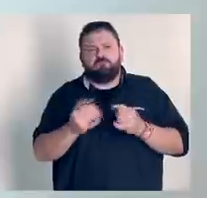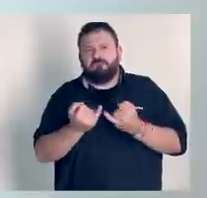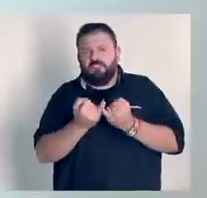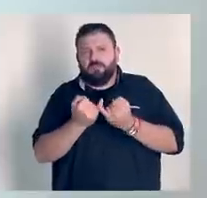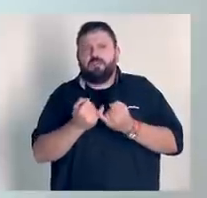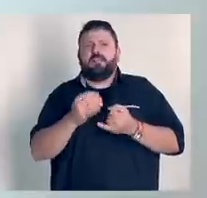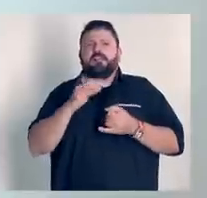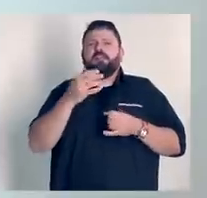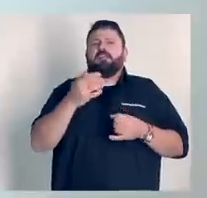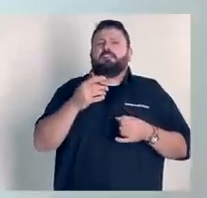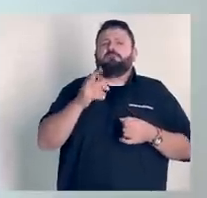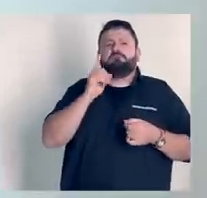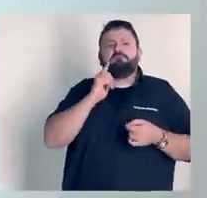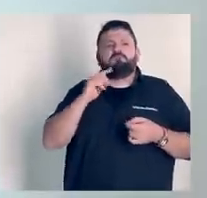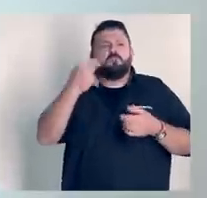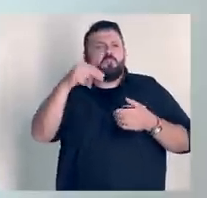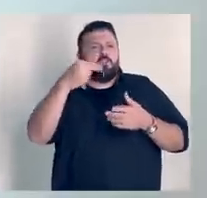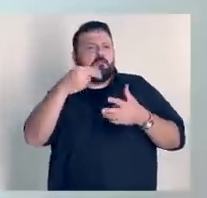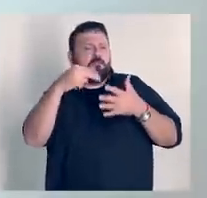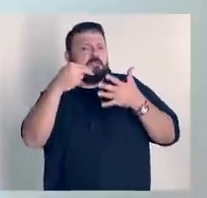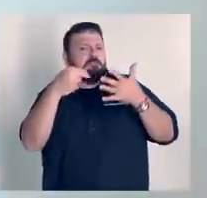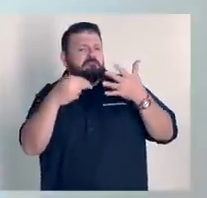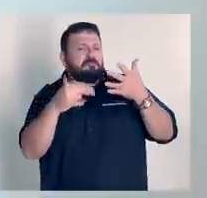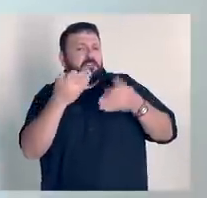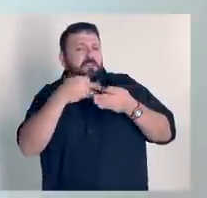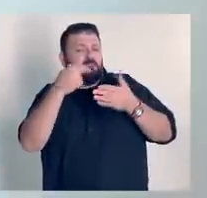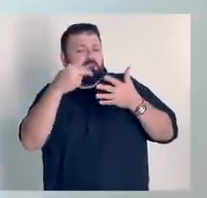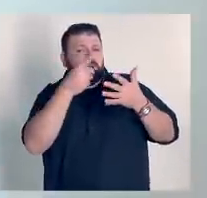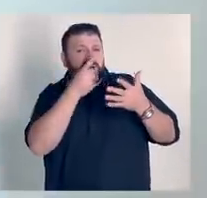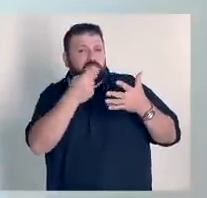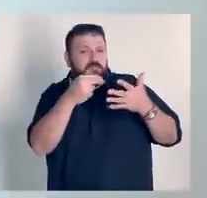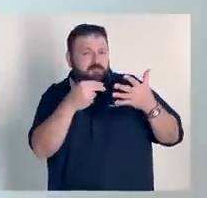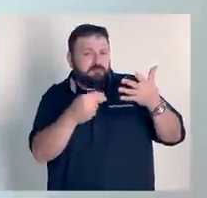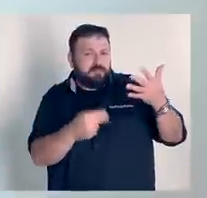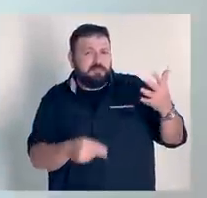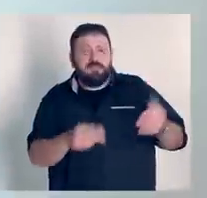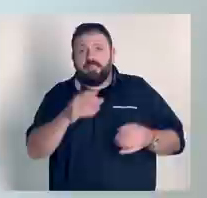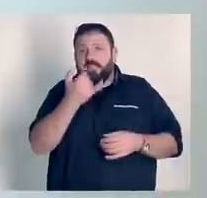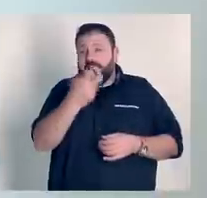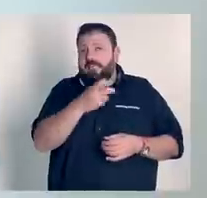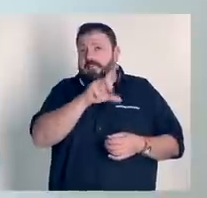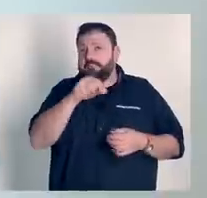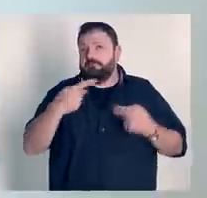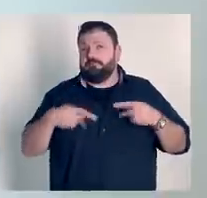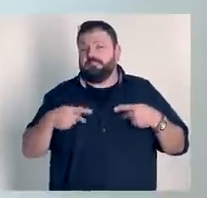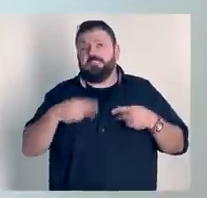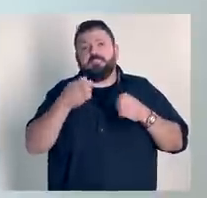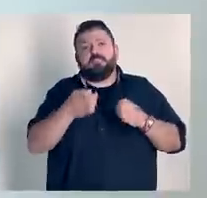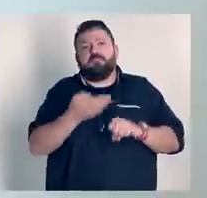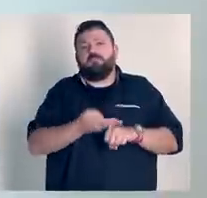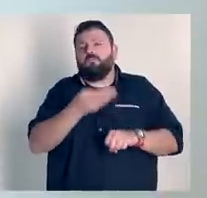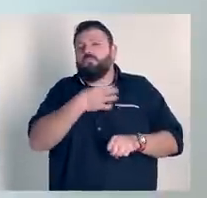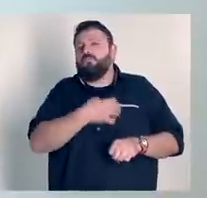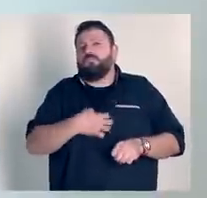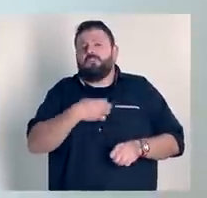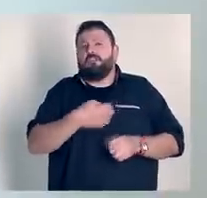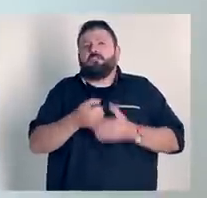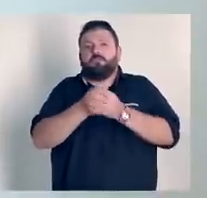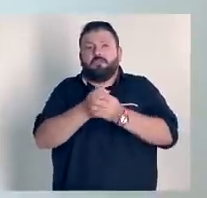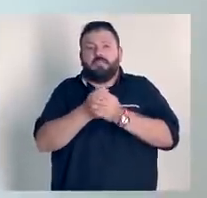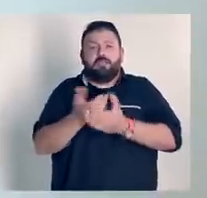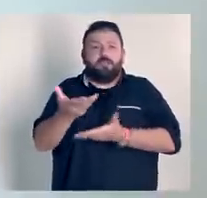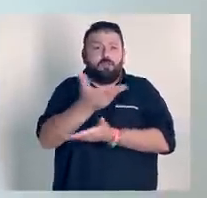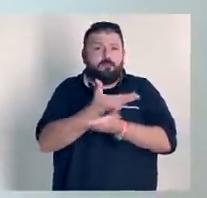Jessica, Nina, Berta, Carmen, Nancy, Karen, Jesús. Bueno, pues todos ellos muy contentos, saludando, compartiendo la oportunidad